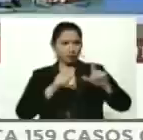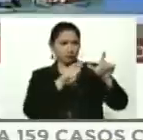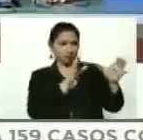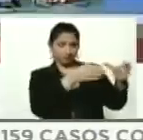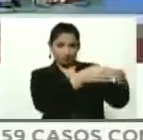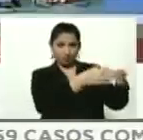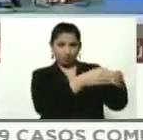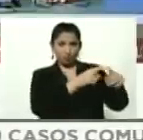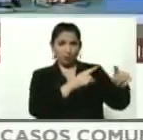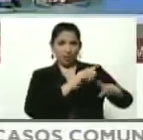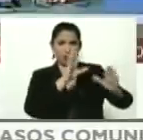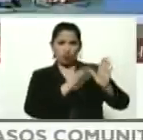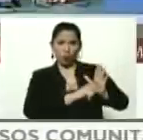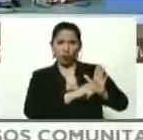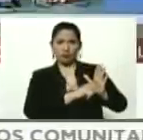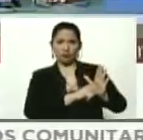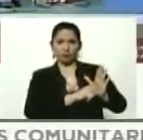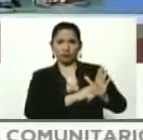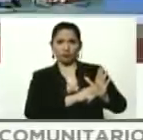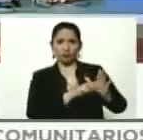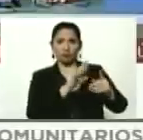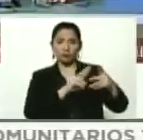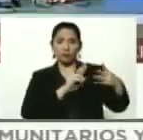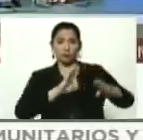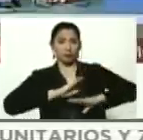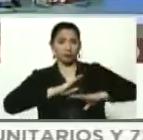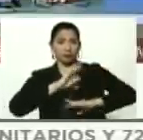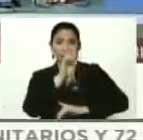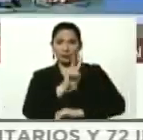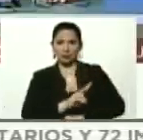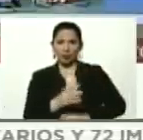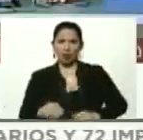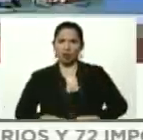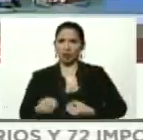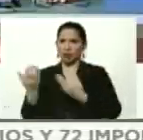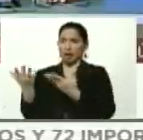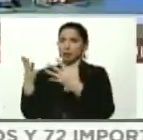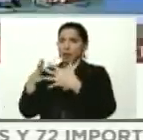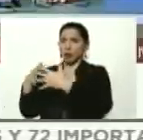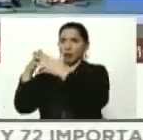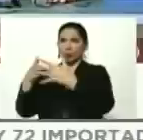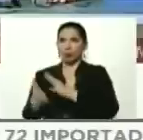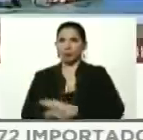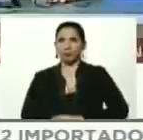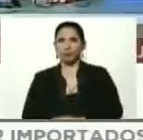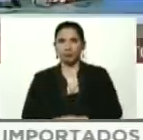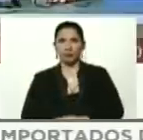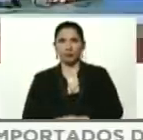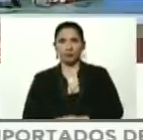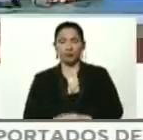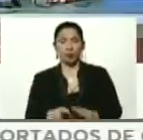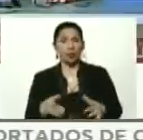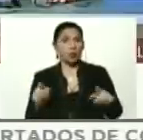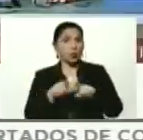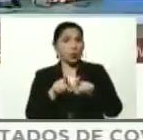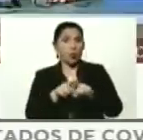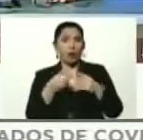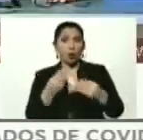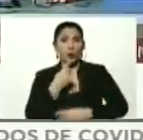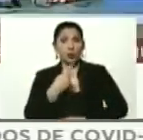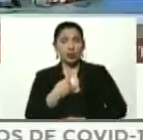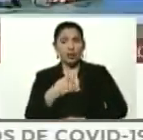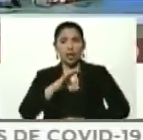para apoderarse de los recursos de Venezuela y dárselos a Estados Unidos. Tal como le dice su jefe, Donald